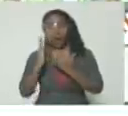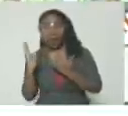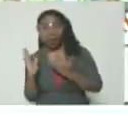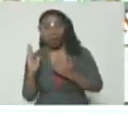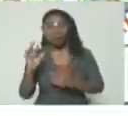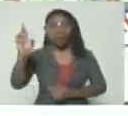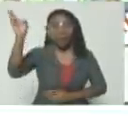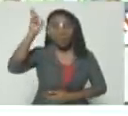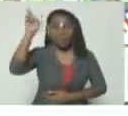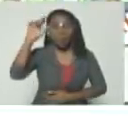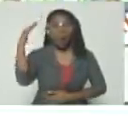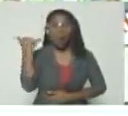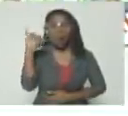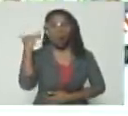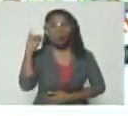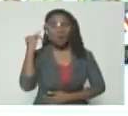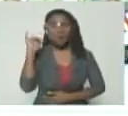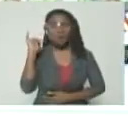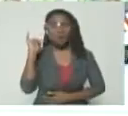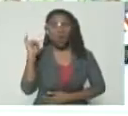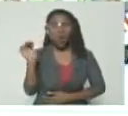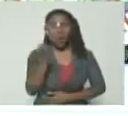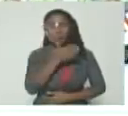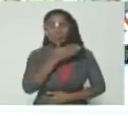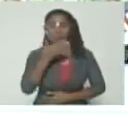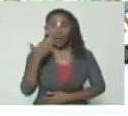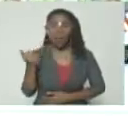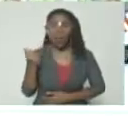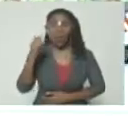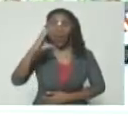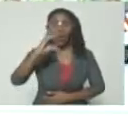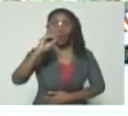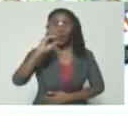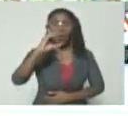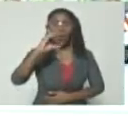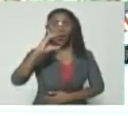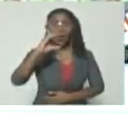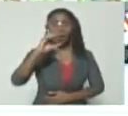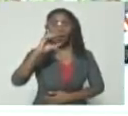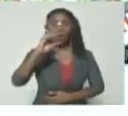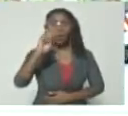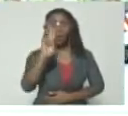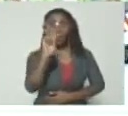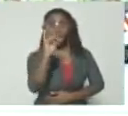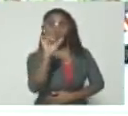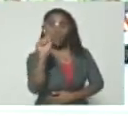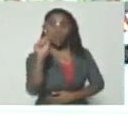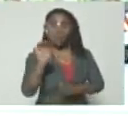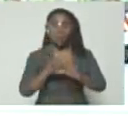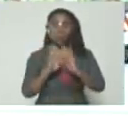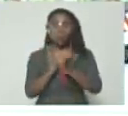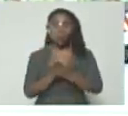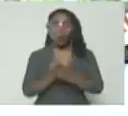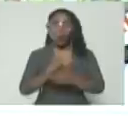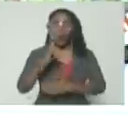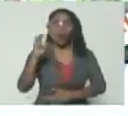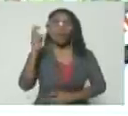tenemos el mejor cocuy del mundo. ¿Ah? El cacao, el café,